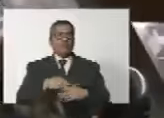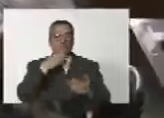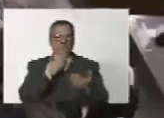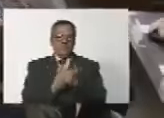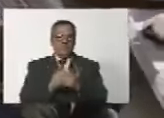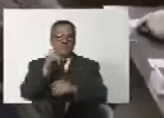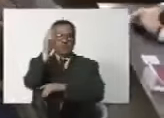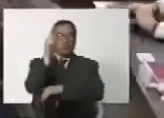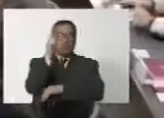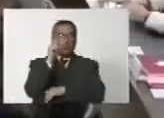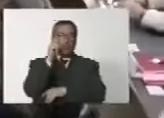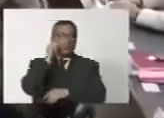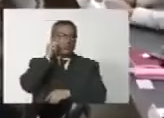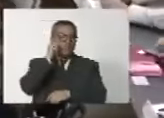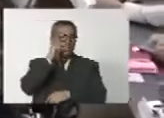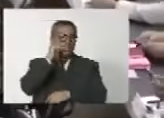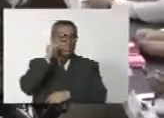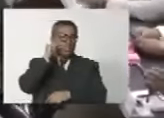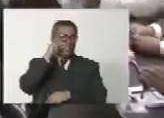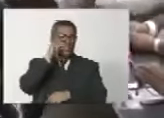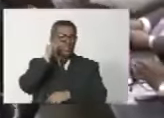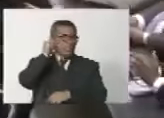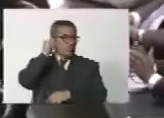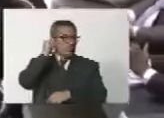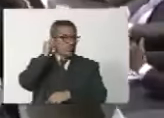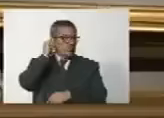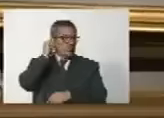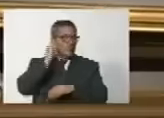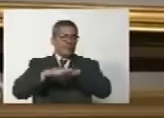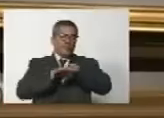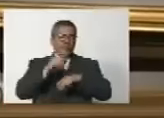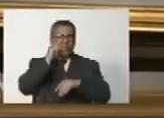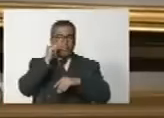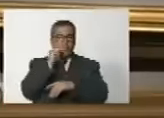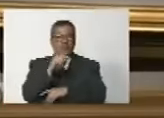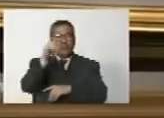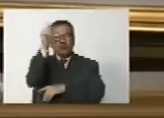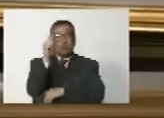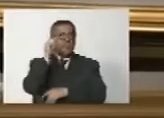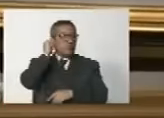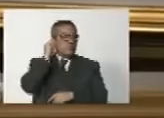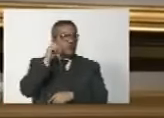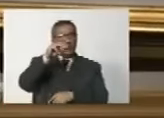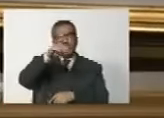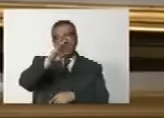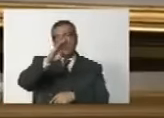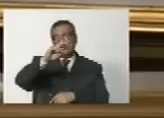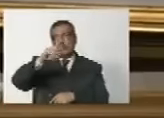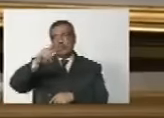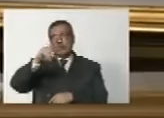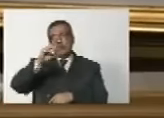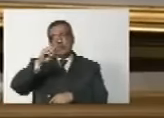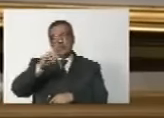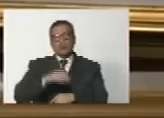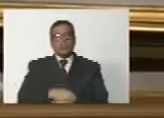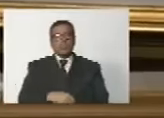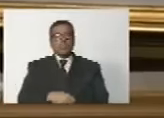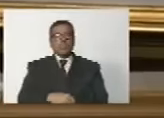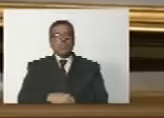Gracias, diputado Enrique Ramos. Voy a dejar en el derecho de palabra a la diputada Blanca Ecaut.